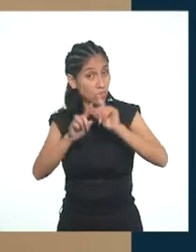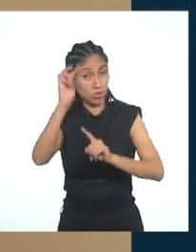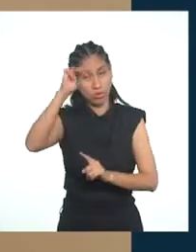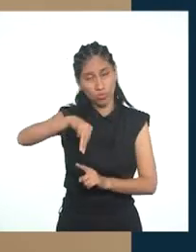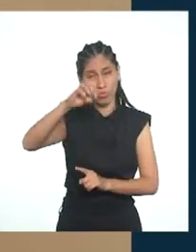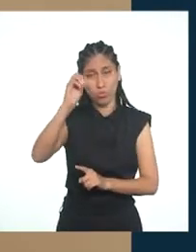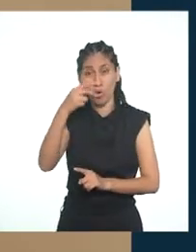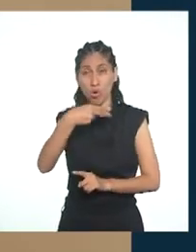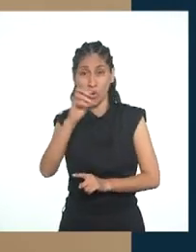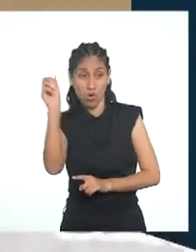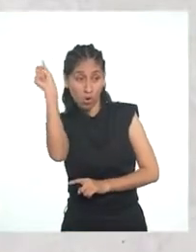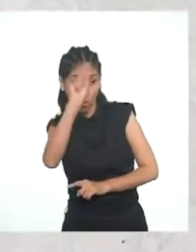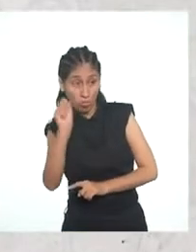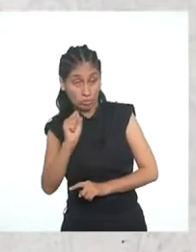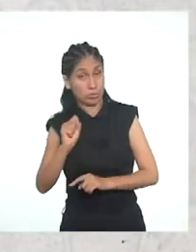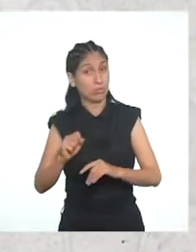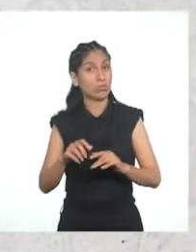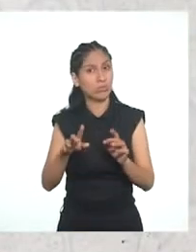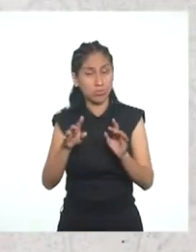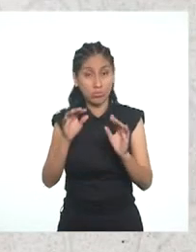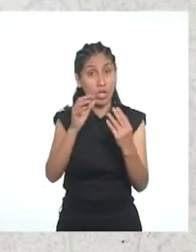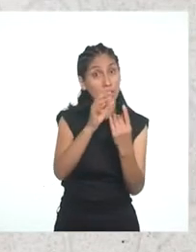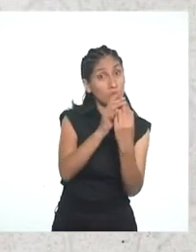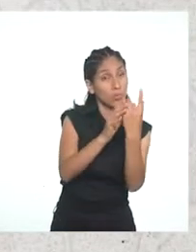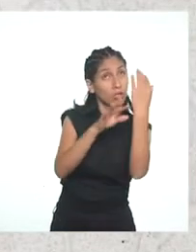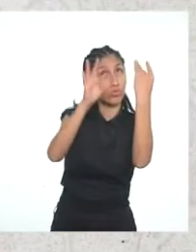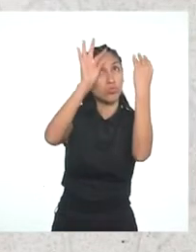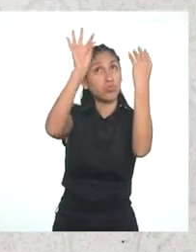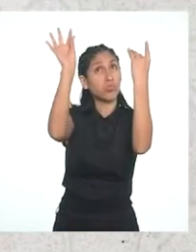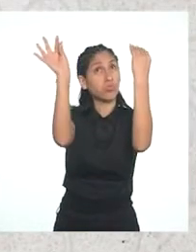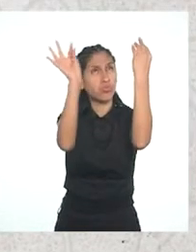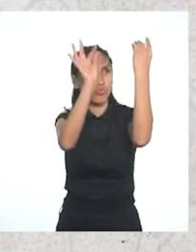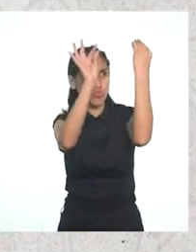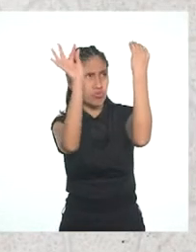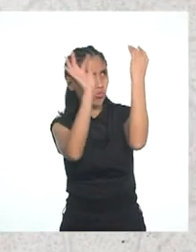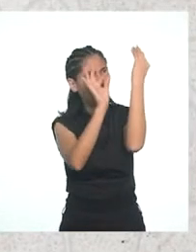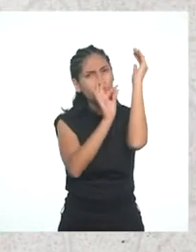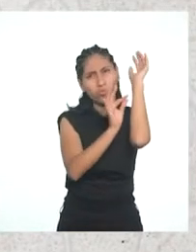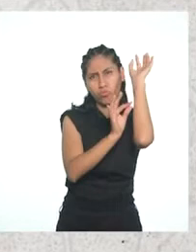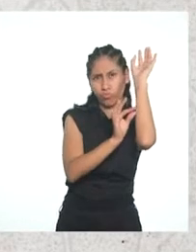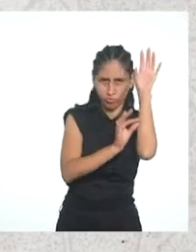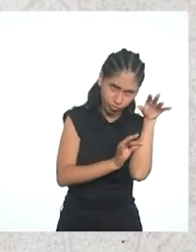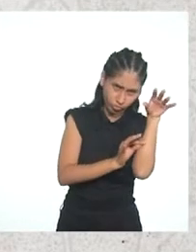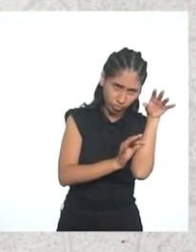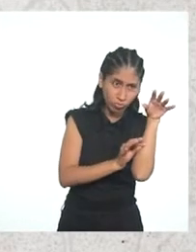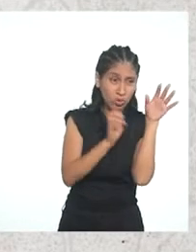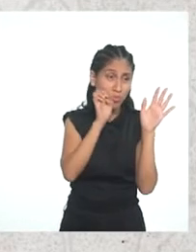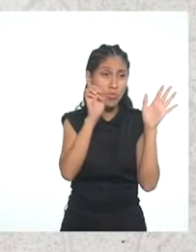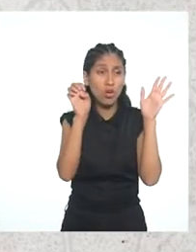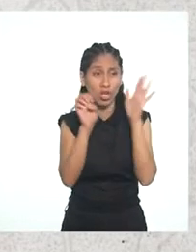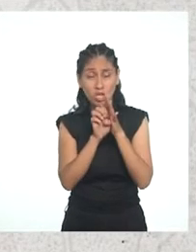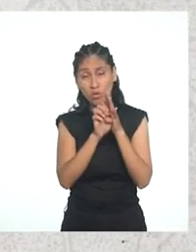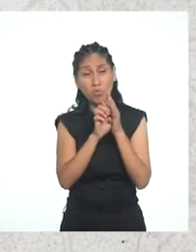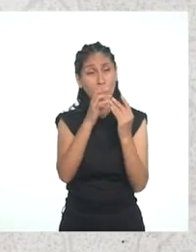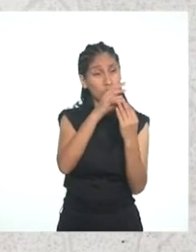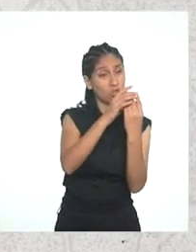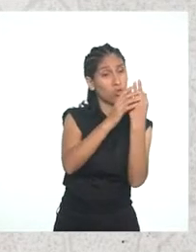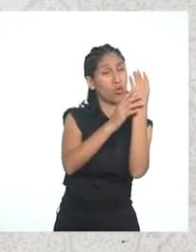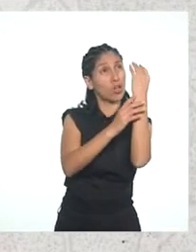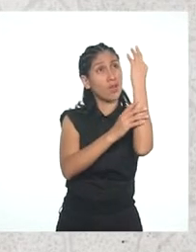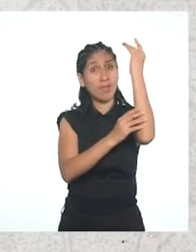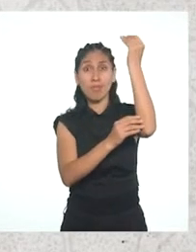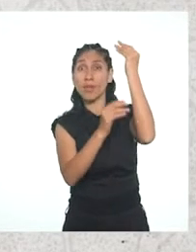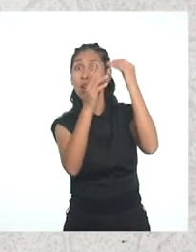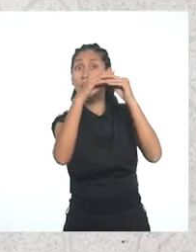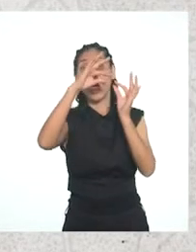mohos causan enfermedades en plantas, como el mildiu de la vid o la roya tardía de